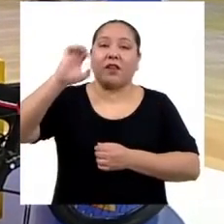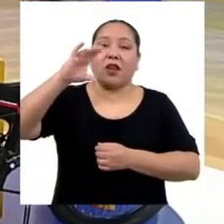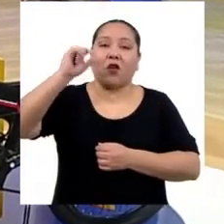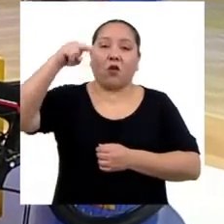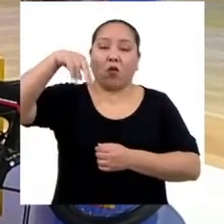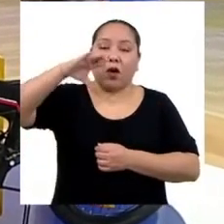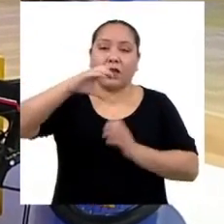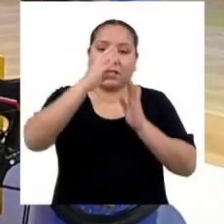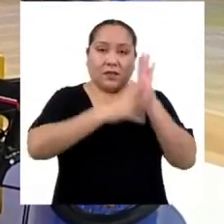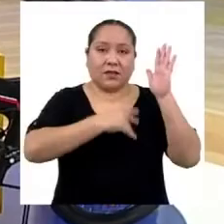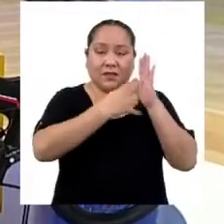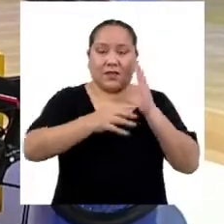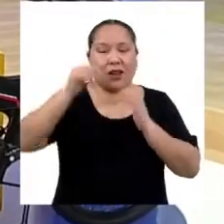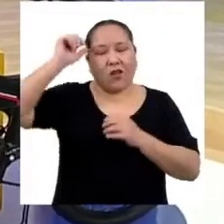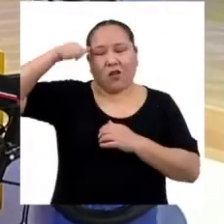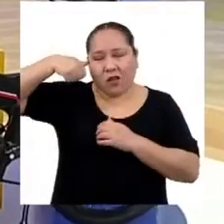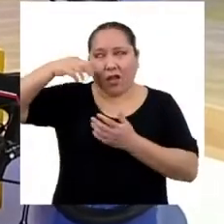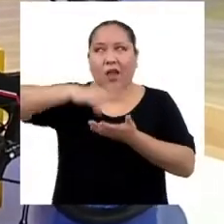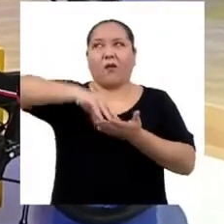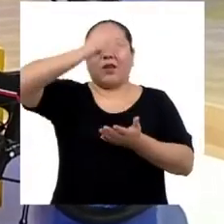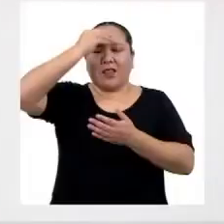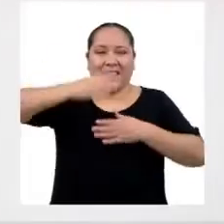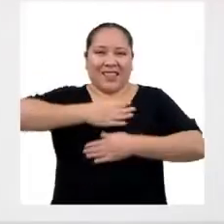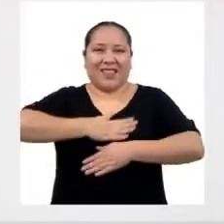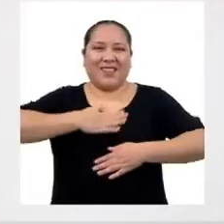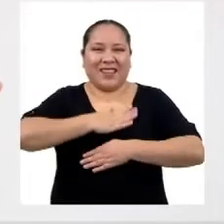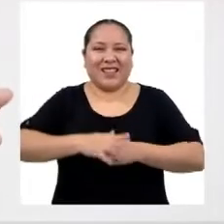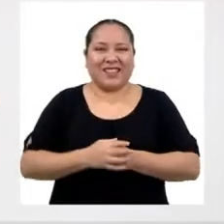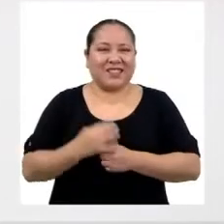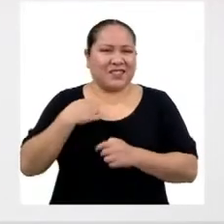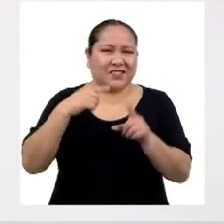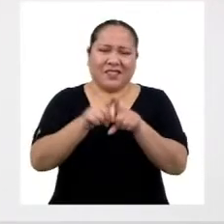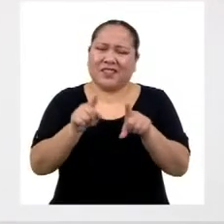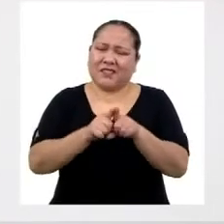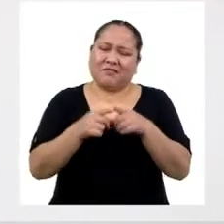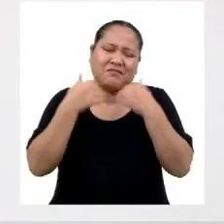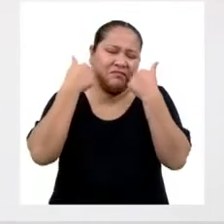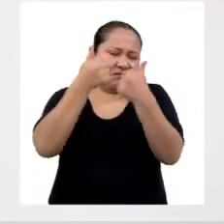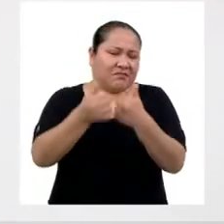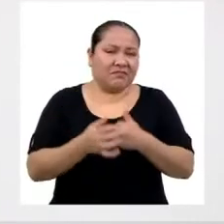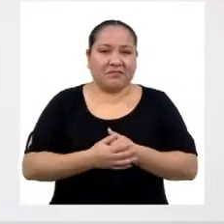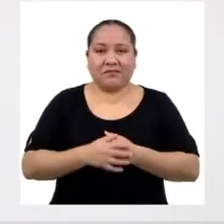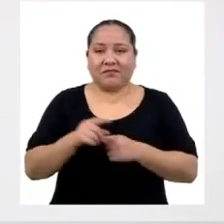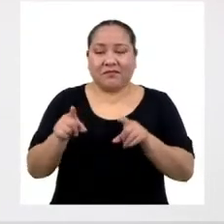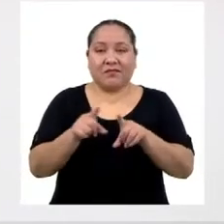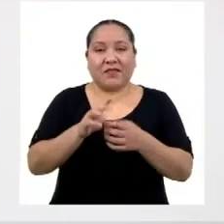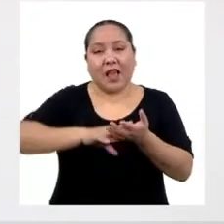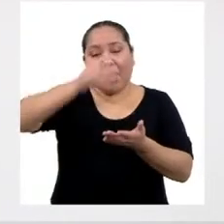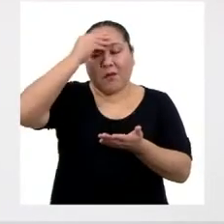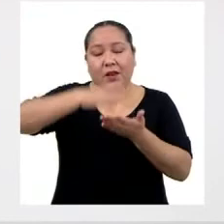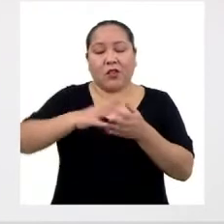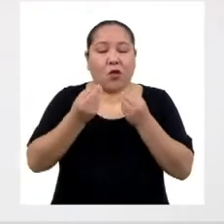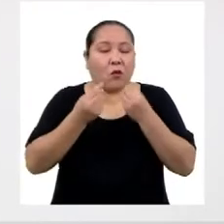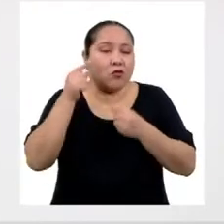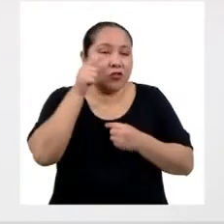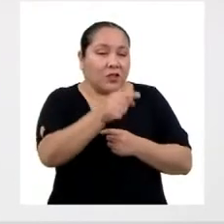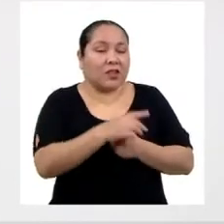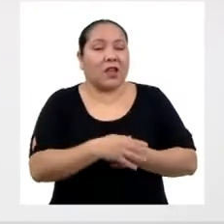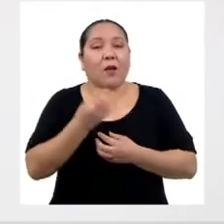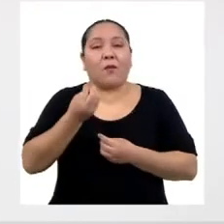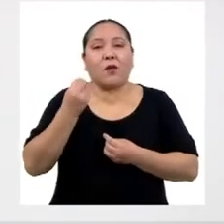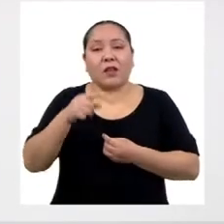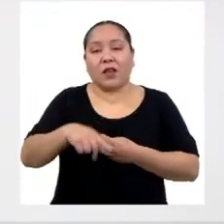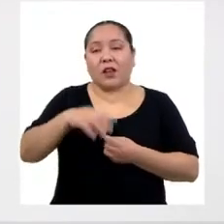recordando, aprendiendo y divirtiéndonos. Yo también le he pasado muy bien y aprendo mucho de ti, porque las